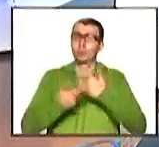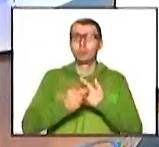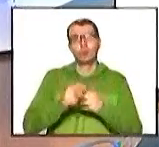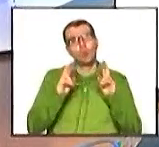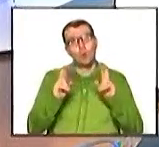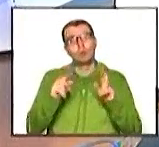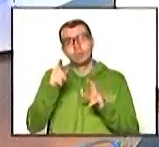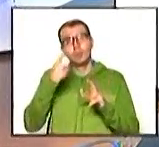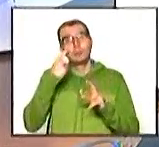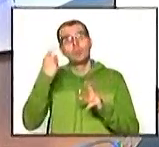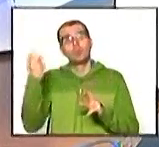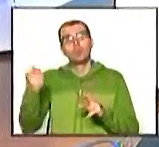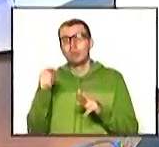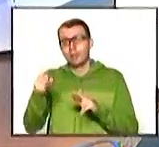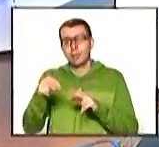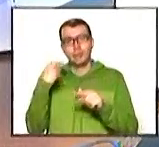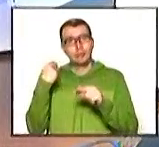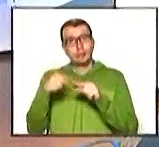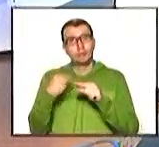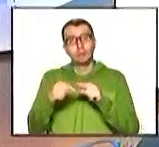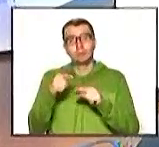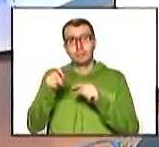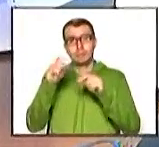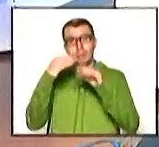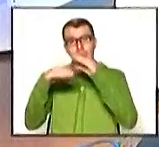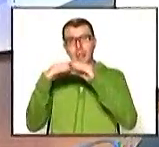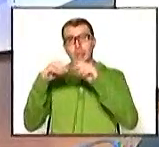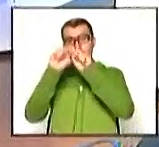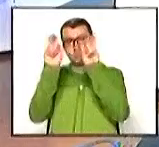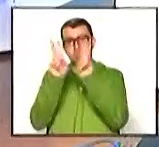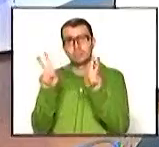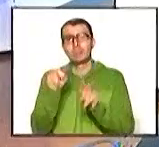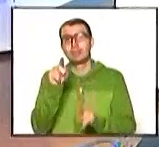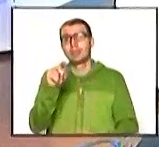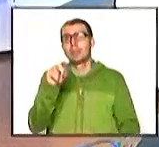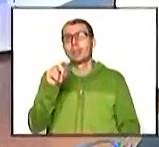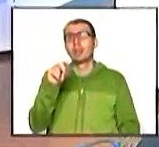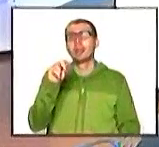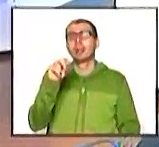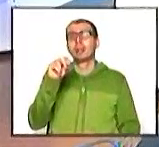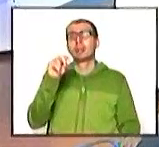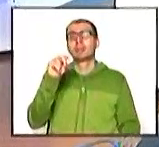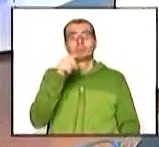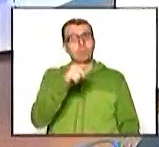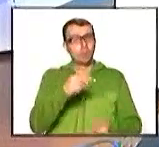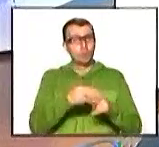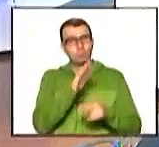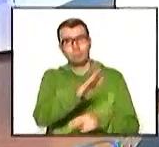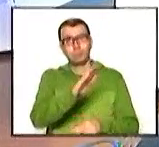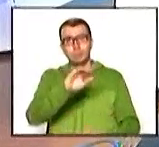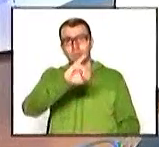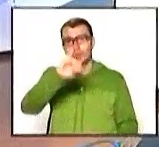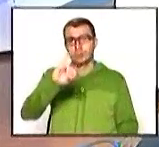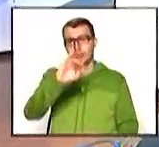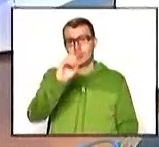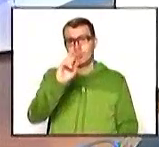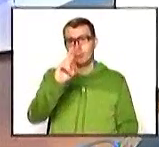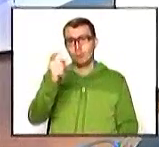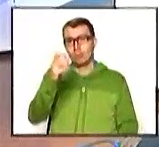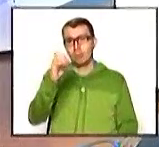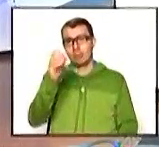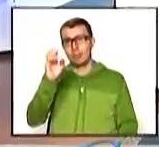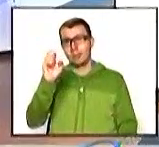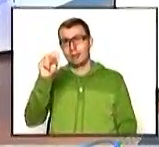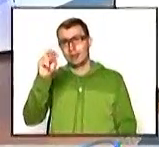en YouTube que está Jorge Enrique Rojas Quiseno para que miren todos los programas grabados o buscando